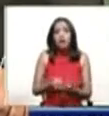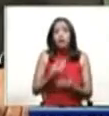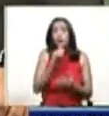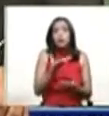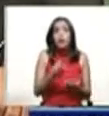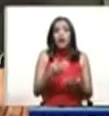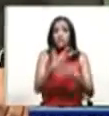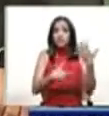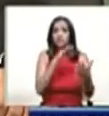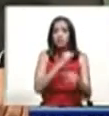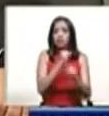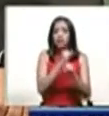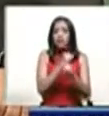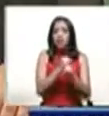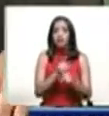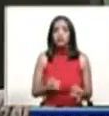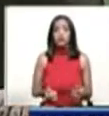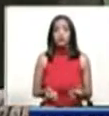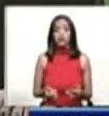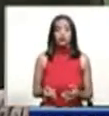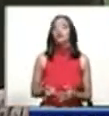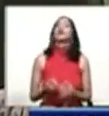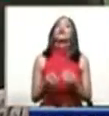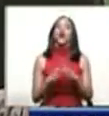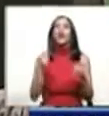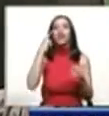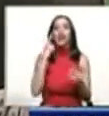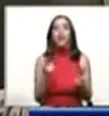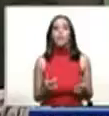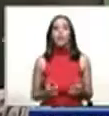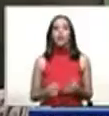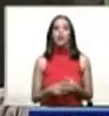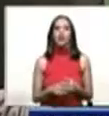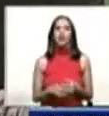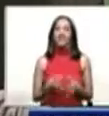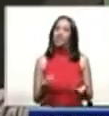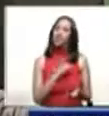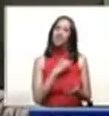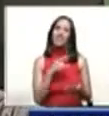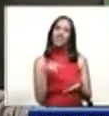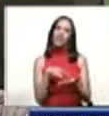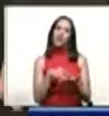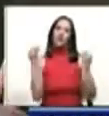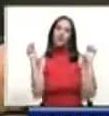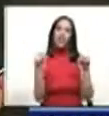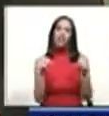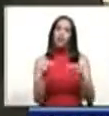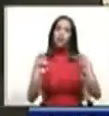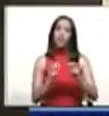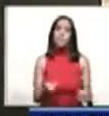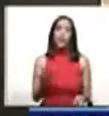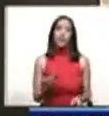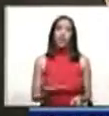todos sabemos lo que está pasando con Drácula. Todo el mundo sabe la paliza que dio en la Universidad de Carabobo. Y aquí hay que meter un tema importante, que tiene